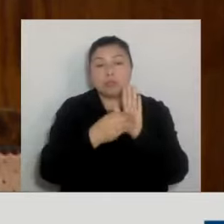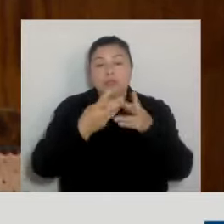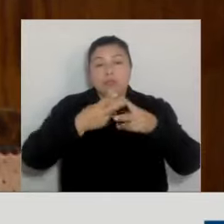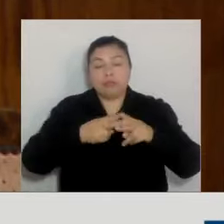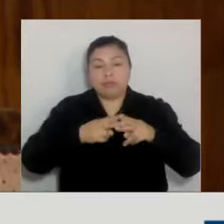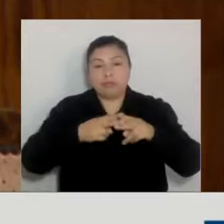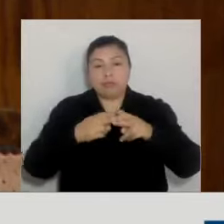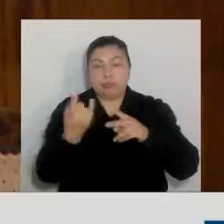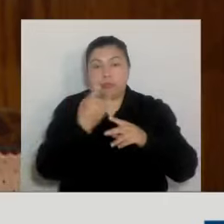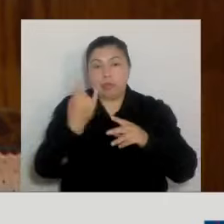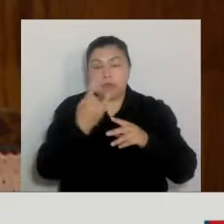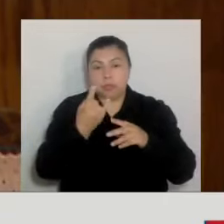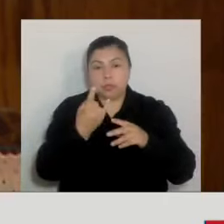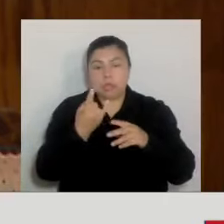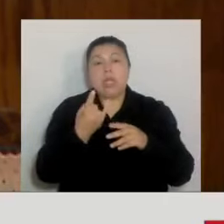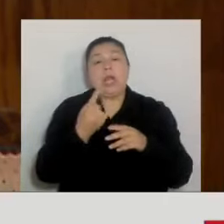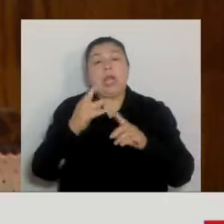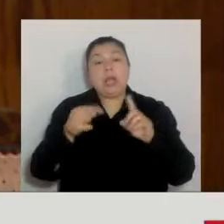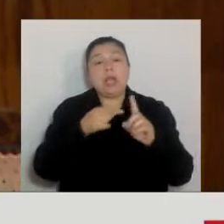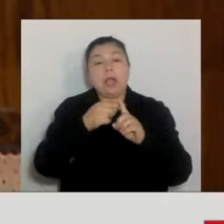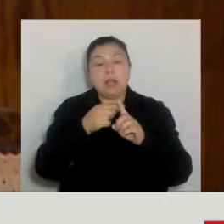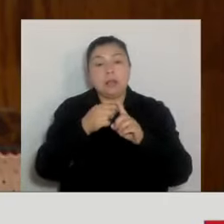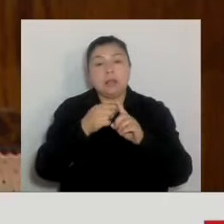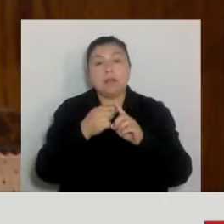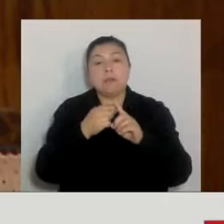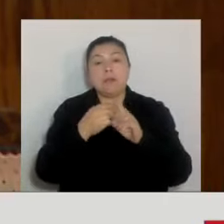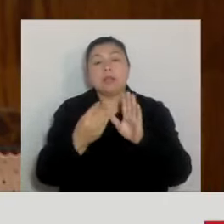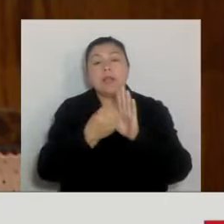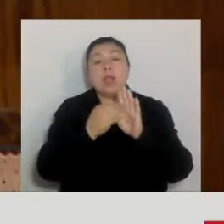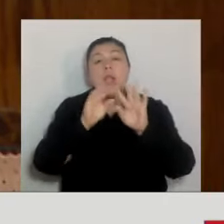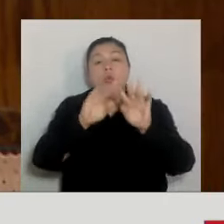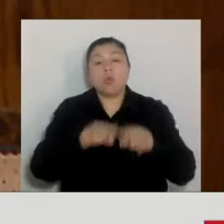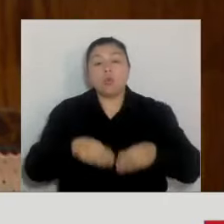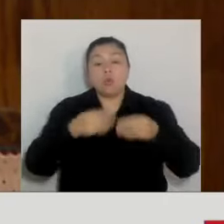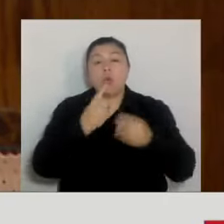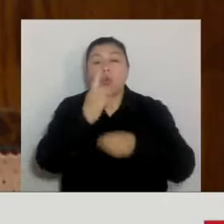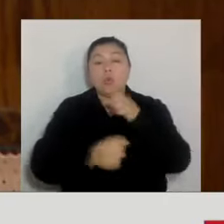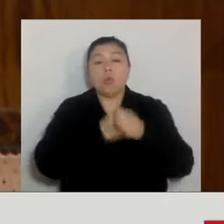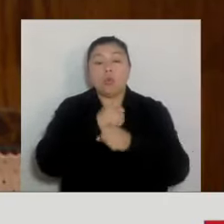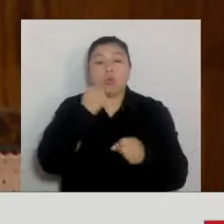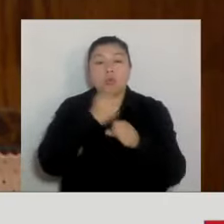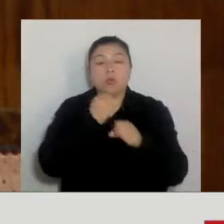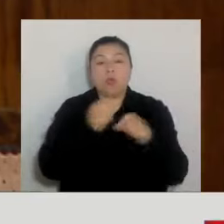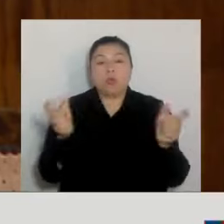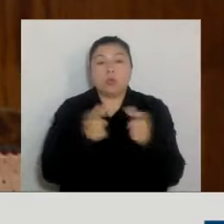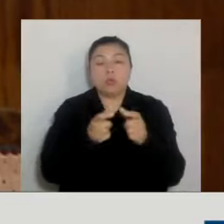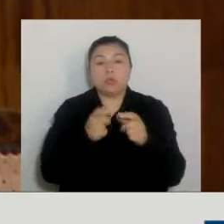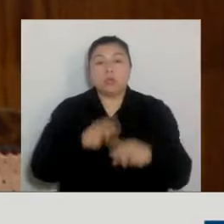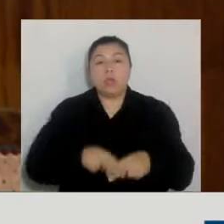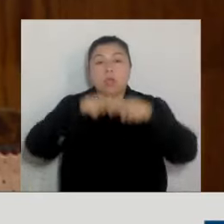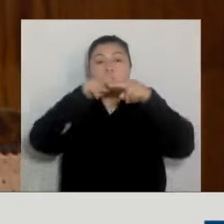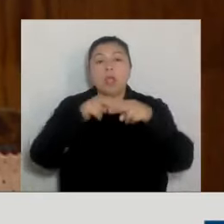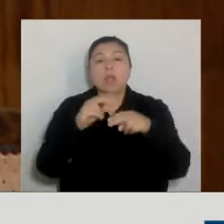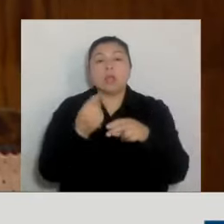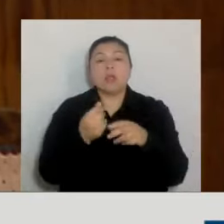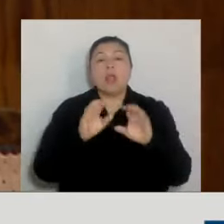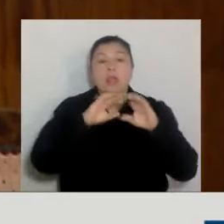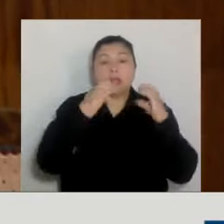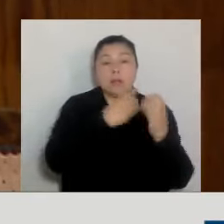universidades agregó la remisión del informe anual de desempeño a las comisiones de Hacienda de ambas cámaras del congreso